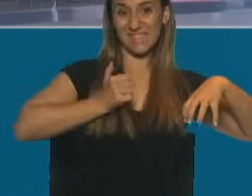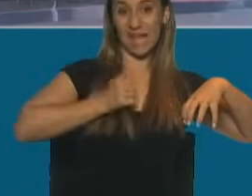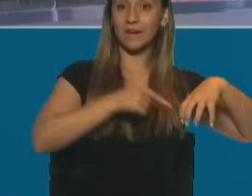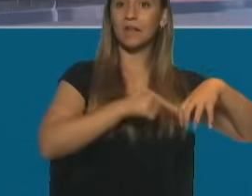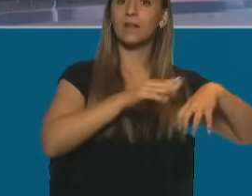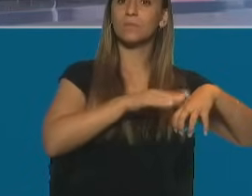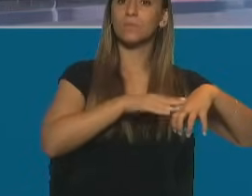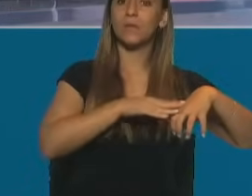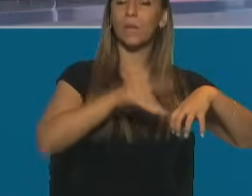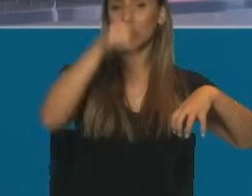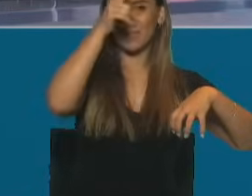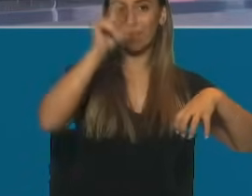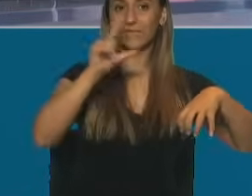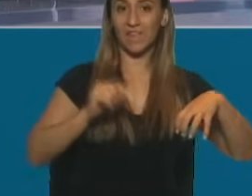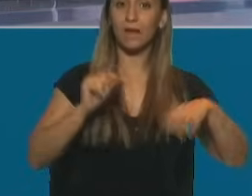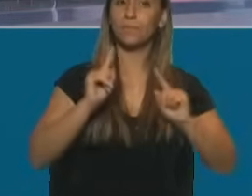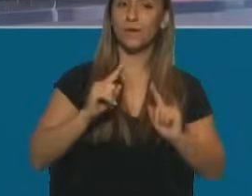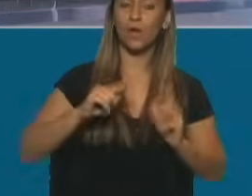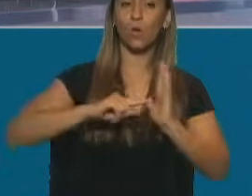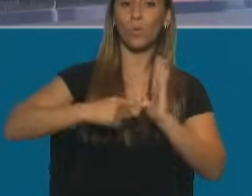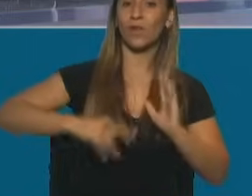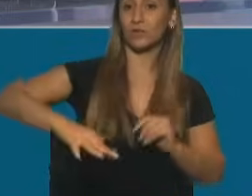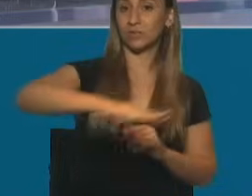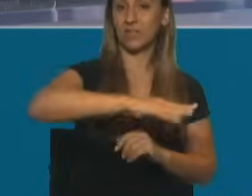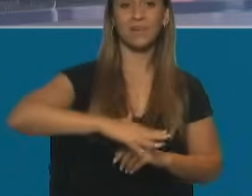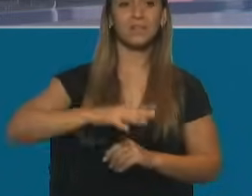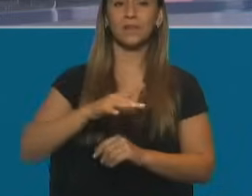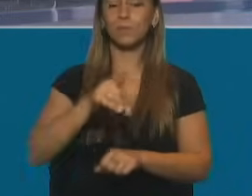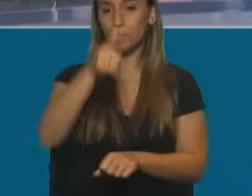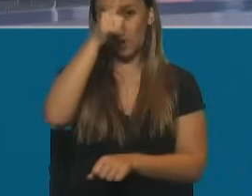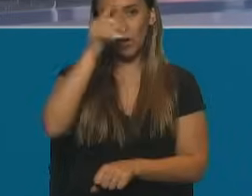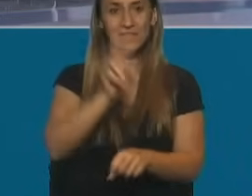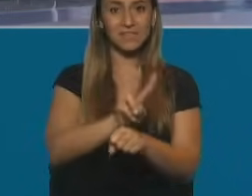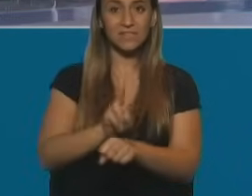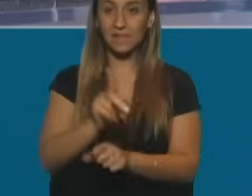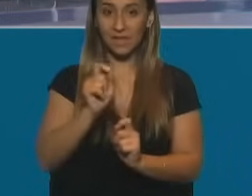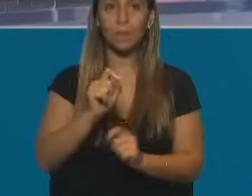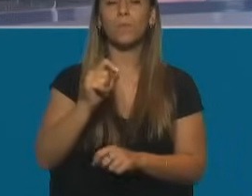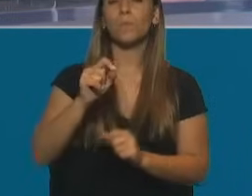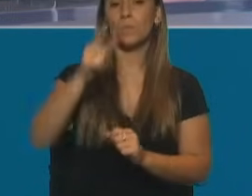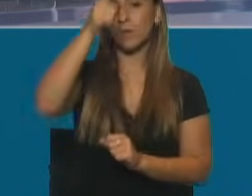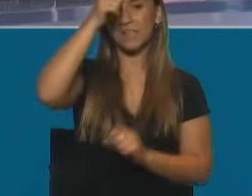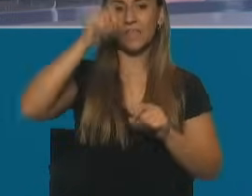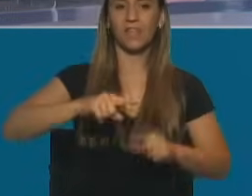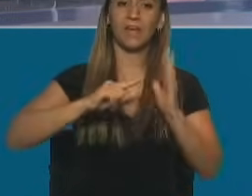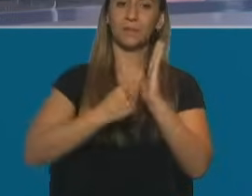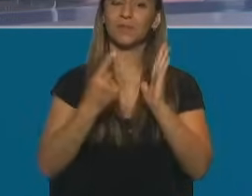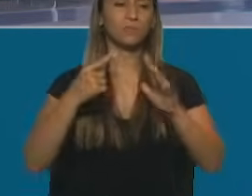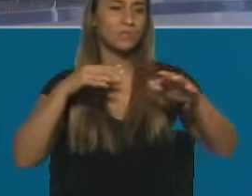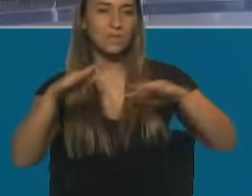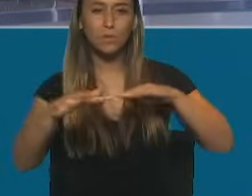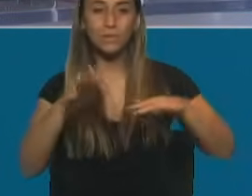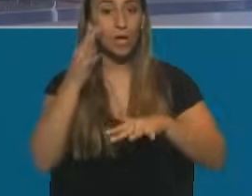La calle en la ciudad de Buenos Aires está a cargo de la policía de la ciudad. Cuando hay un acontecimiento de esta